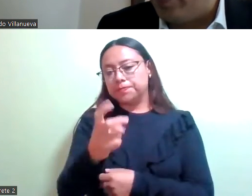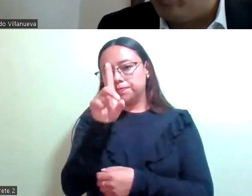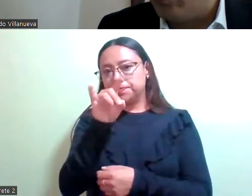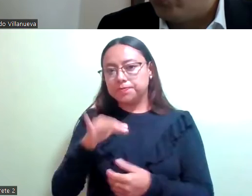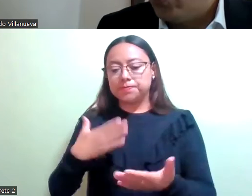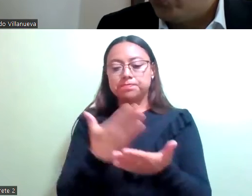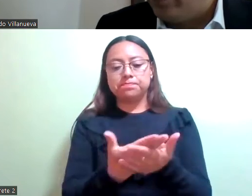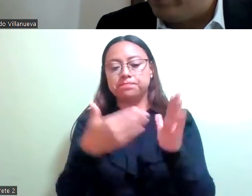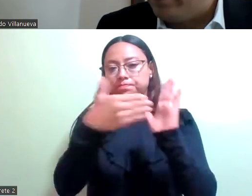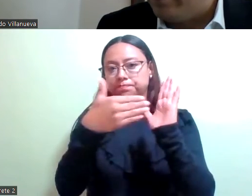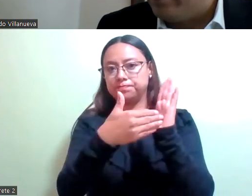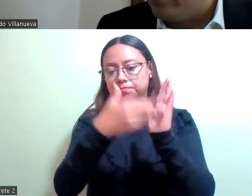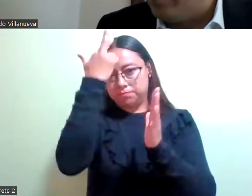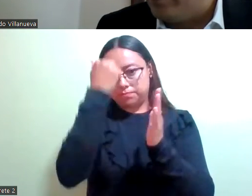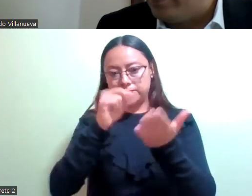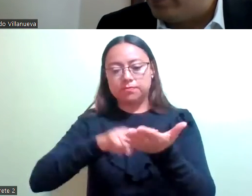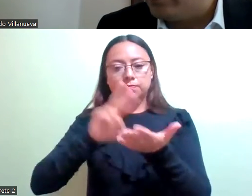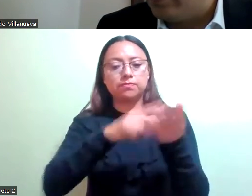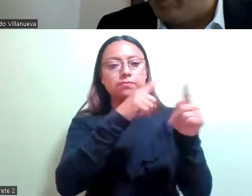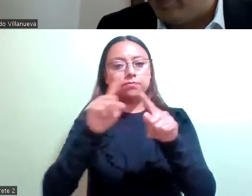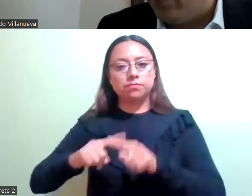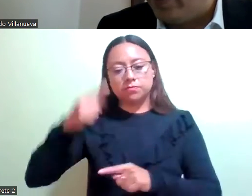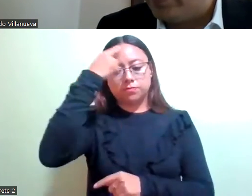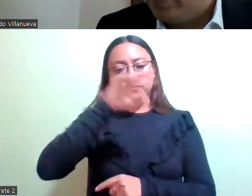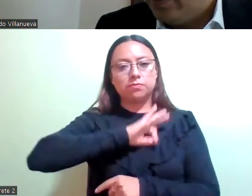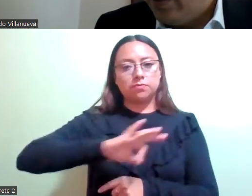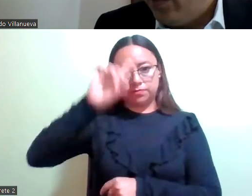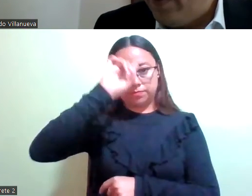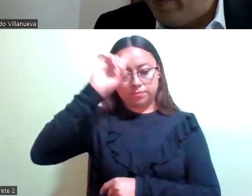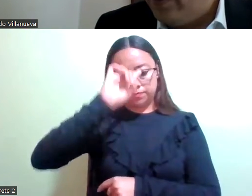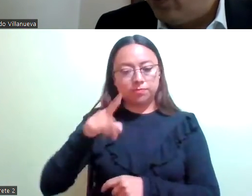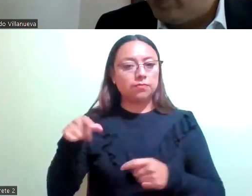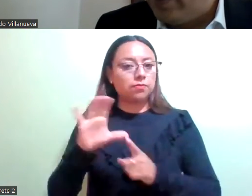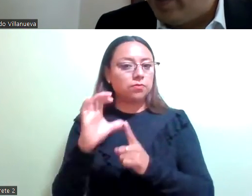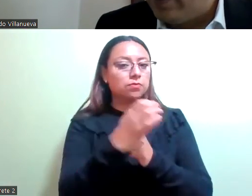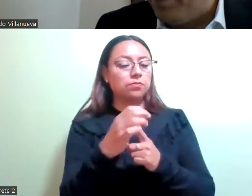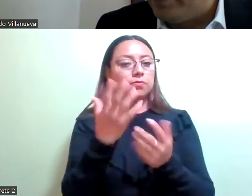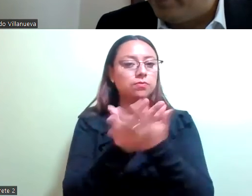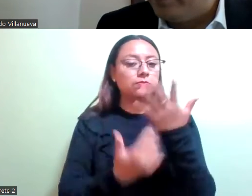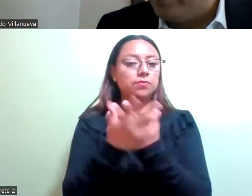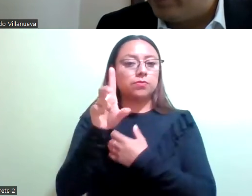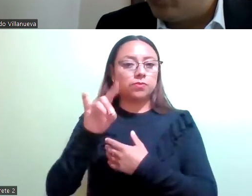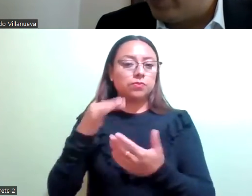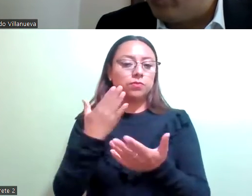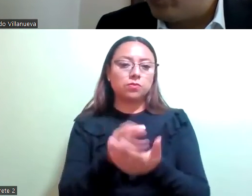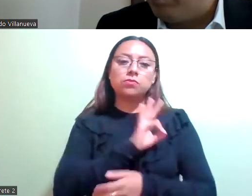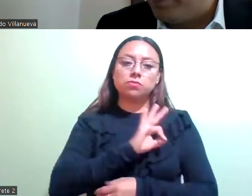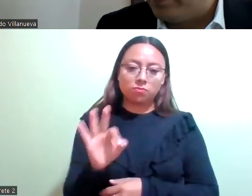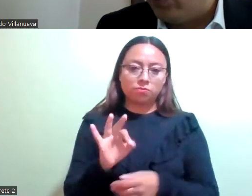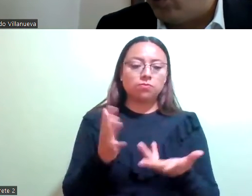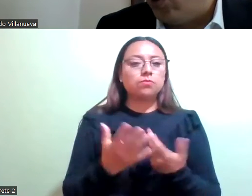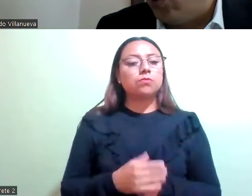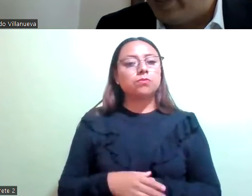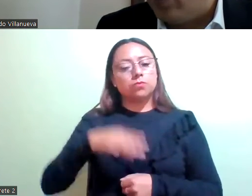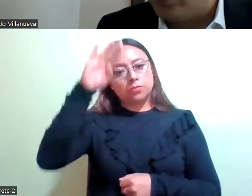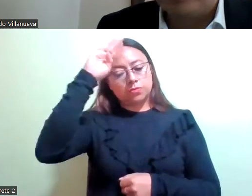diversos argumentos con la finalidad de recomendar a las dictaminadoras puedan considerar la pertinencia de que los cambios